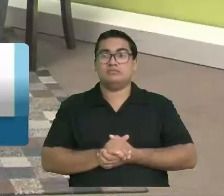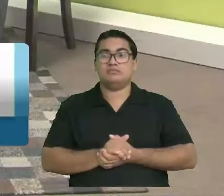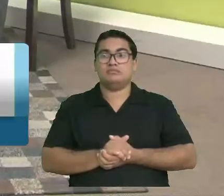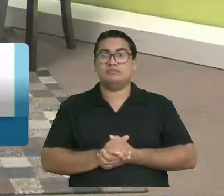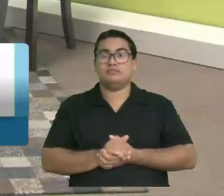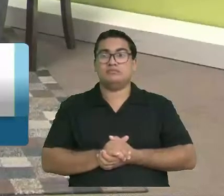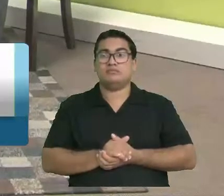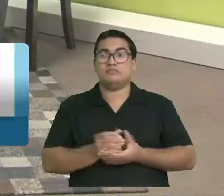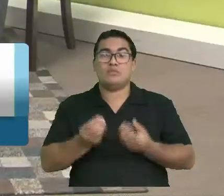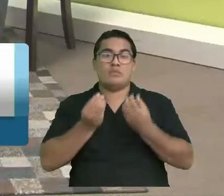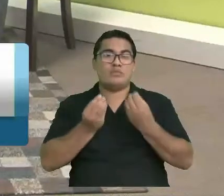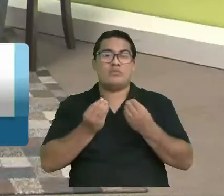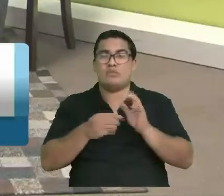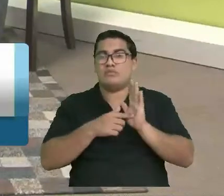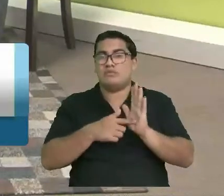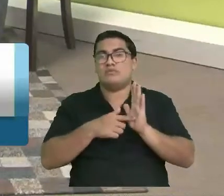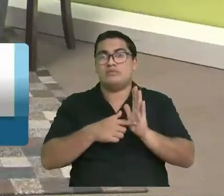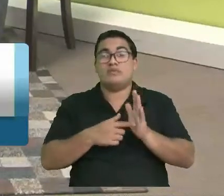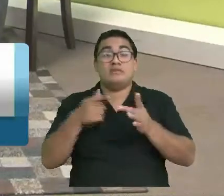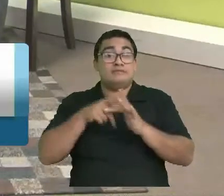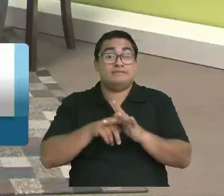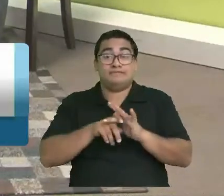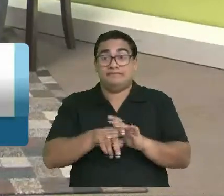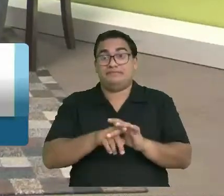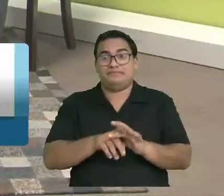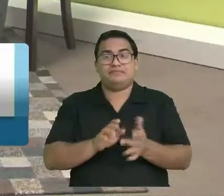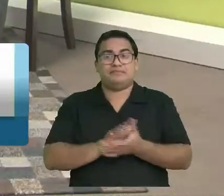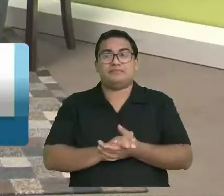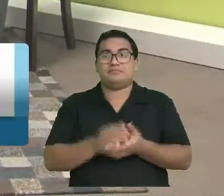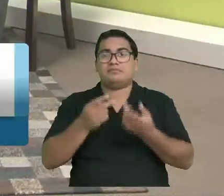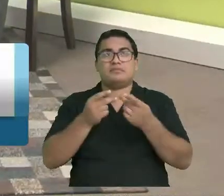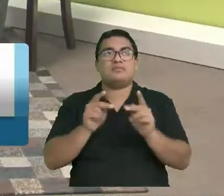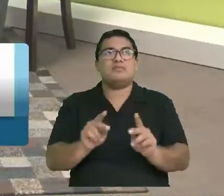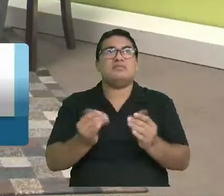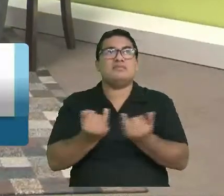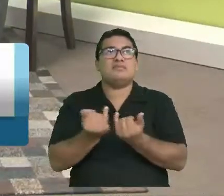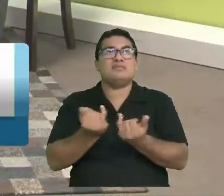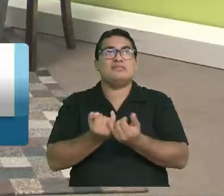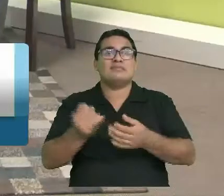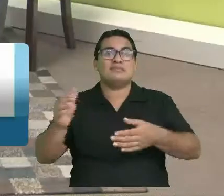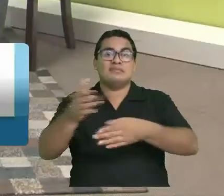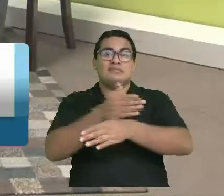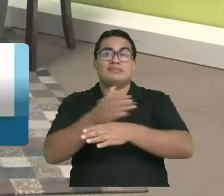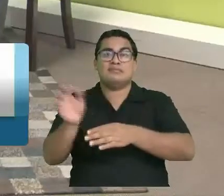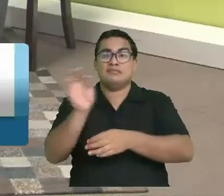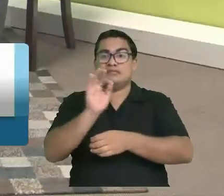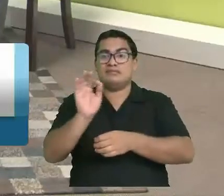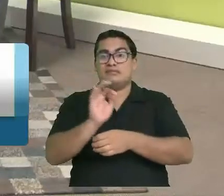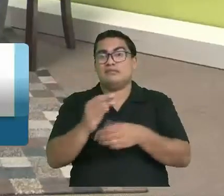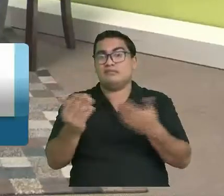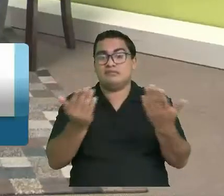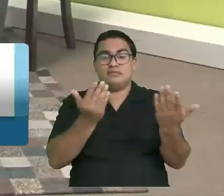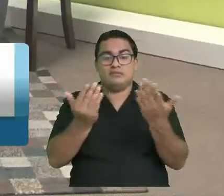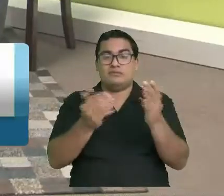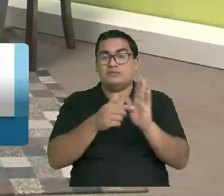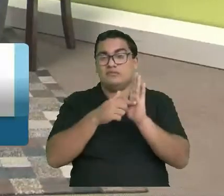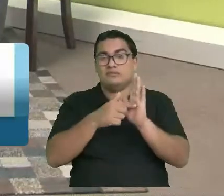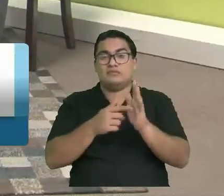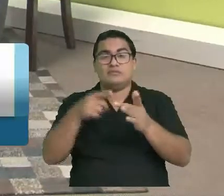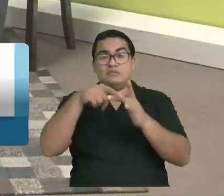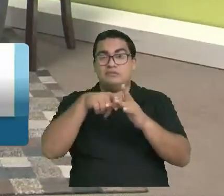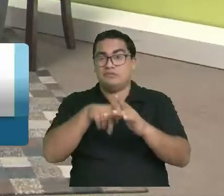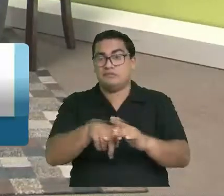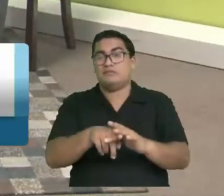la etiología es básicamente, como le decía, psicológica, ¿verdad? Pero también hay otros factores que parten también de la parte